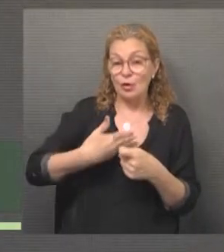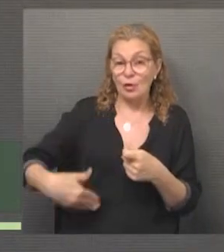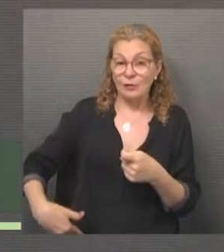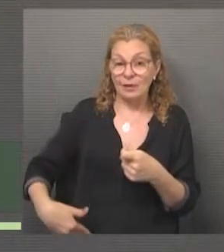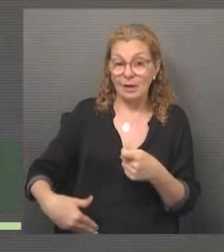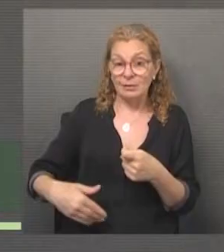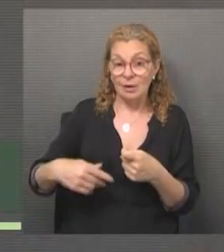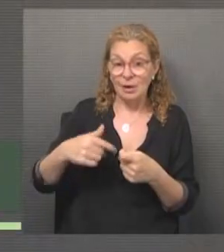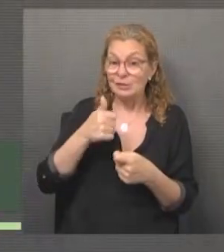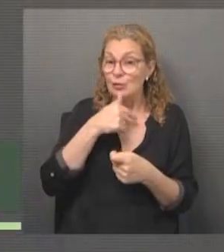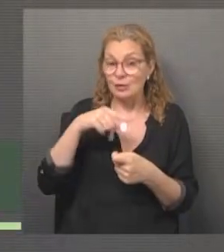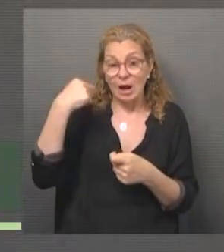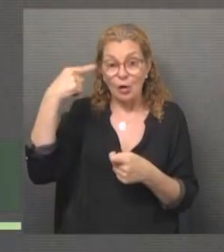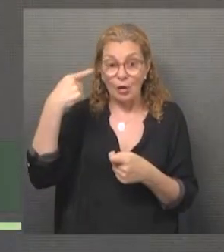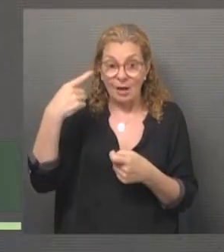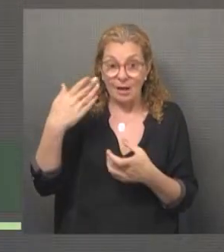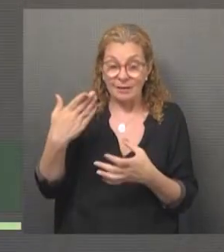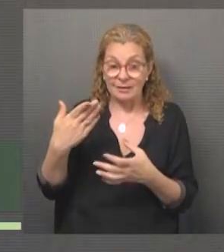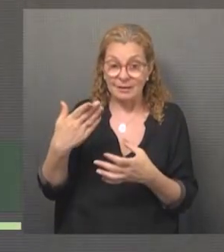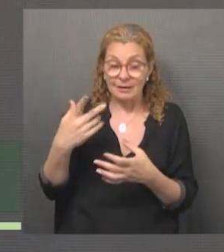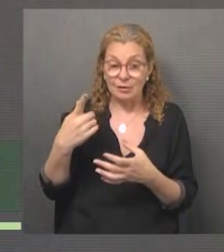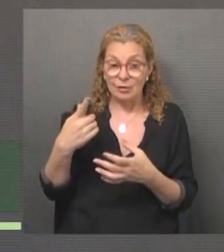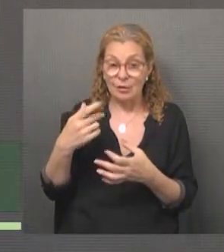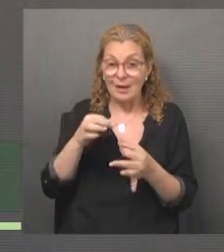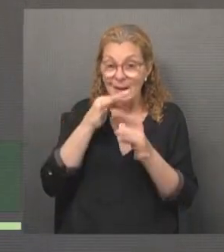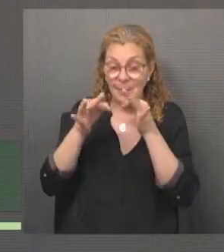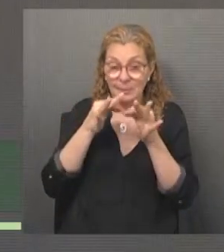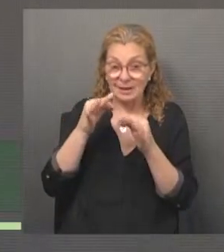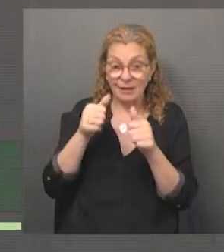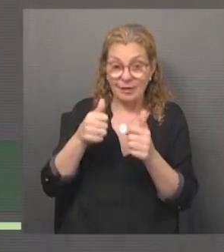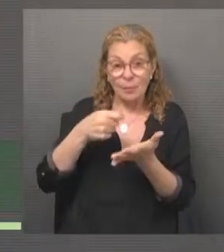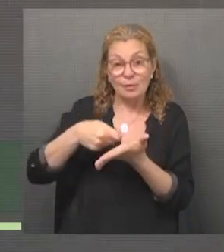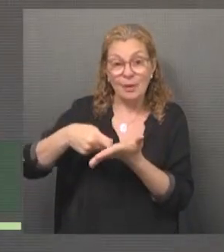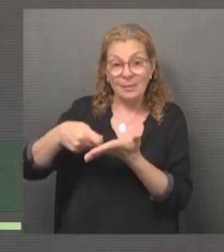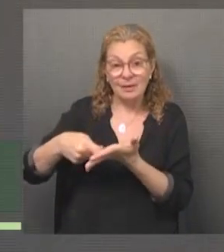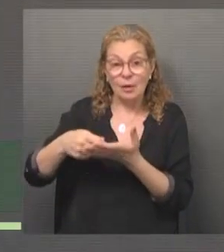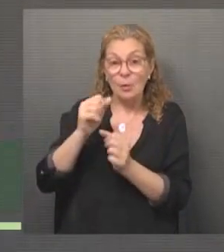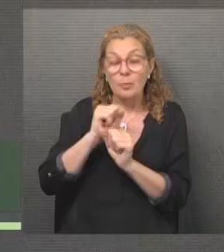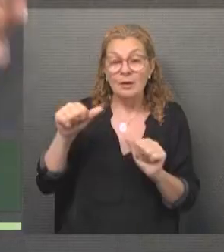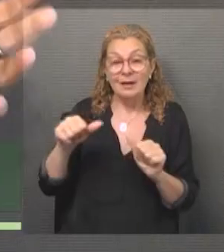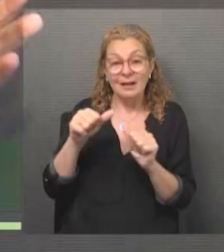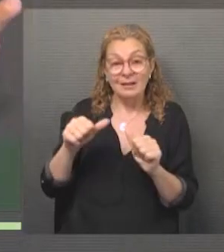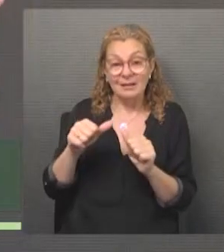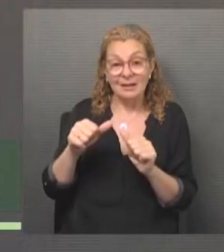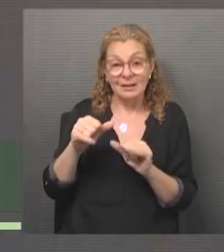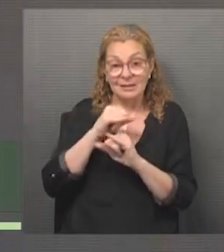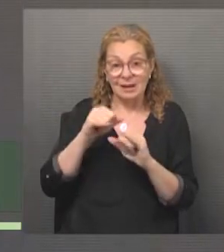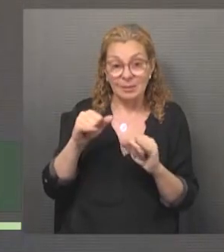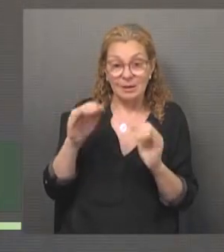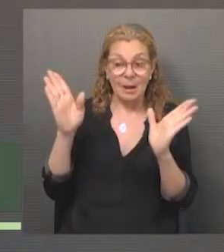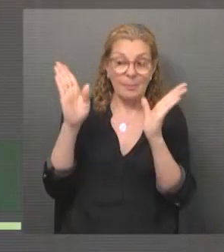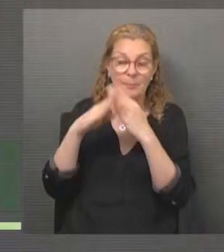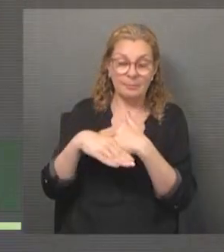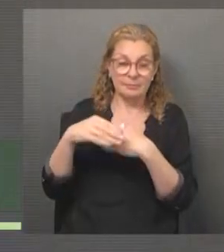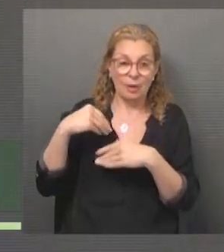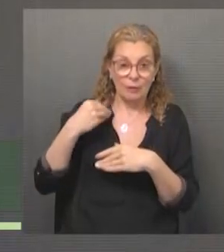historia loca que ni siquiera nos explican bien cómo se va a financiar porque no lo pueden hacer termina derribando la confianza y por